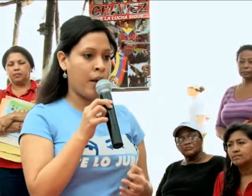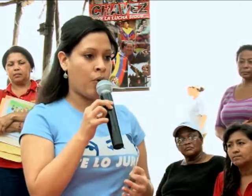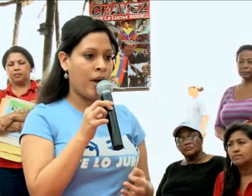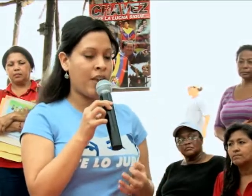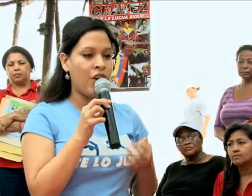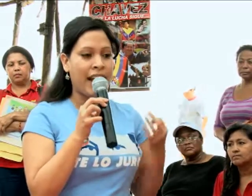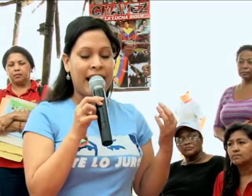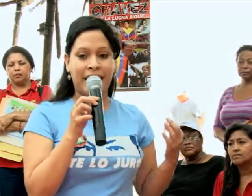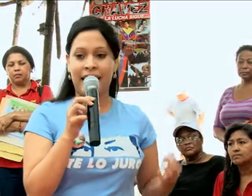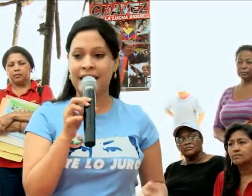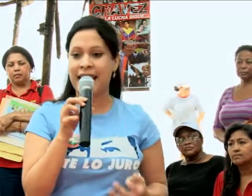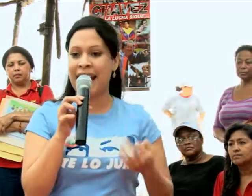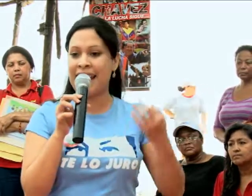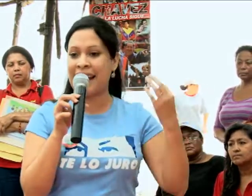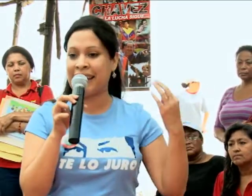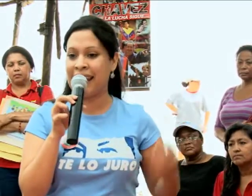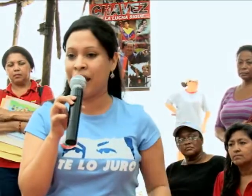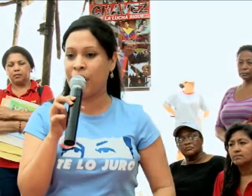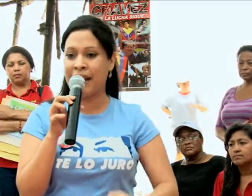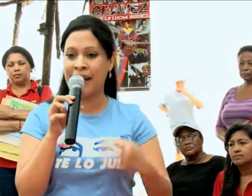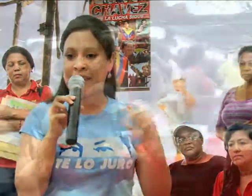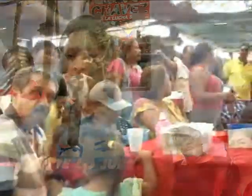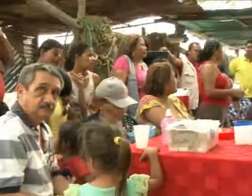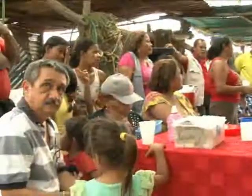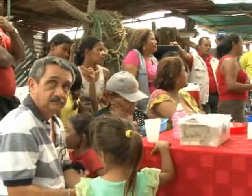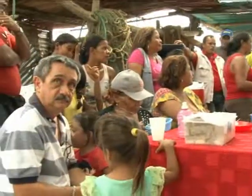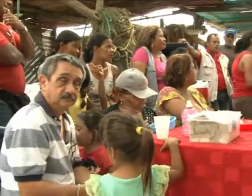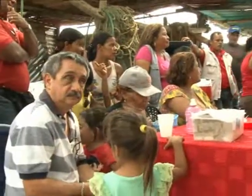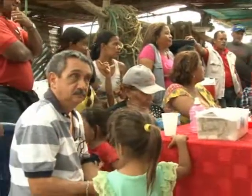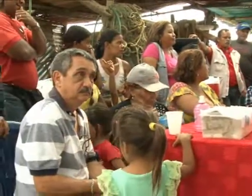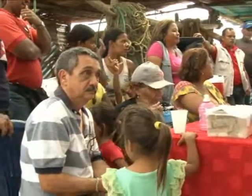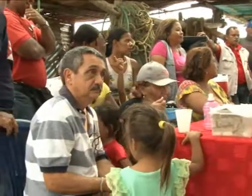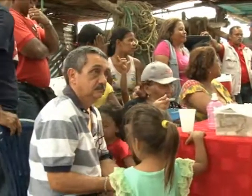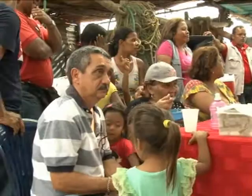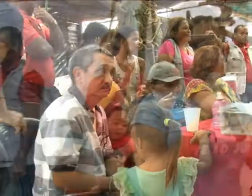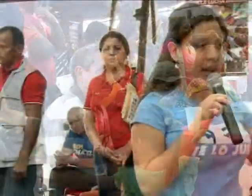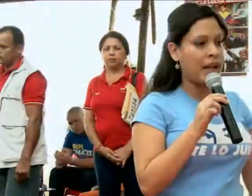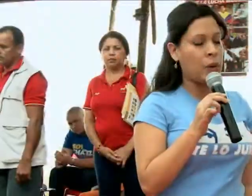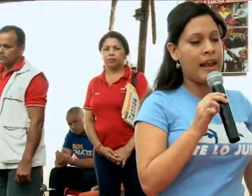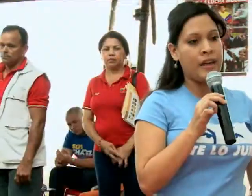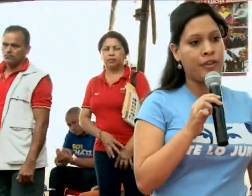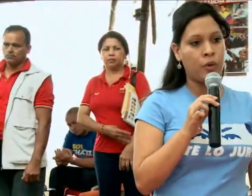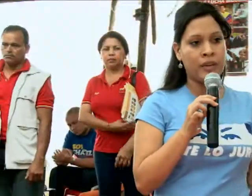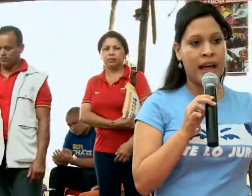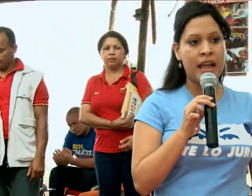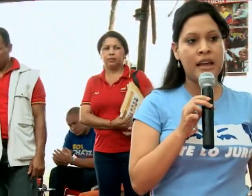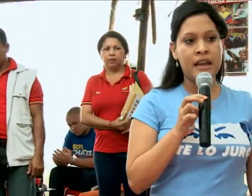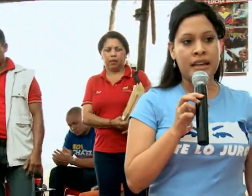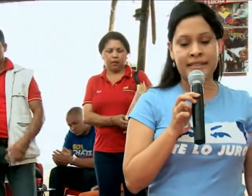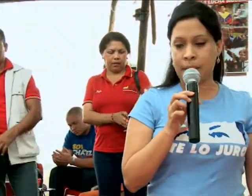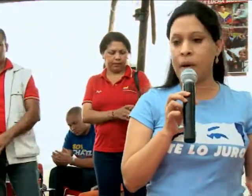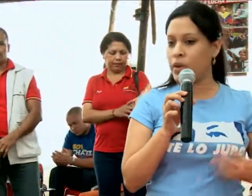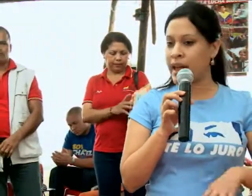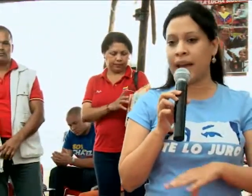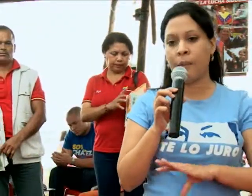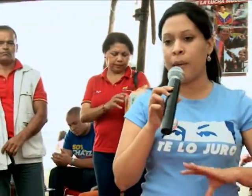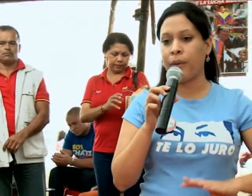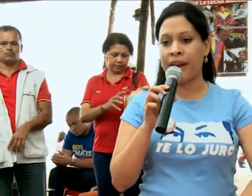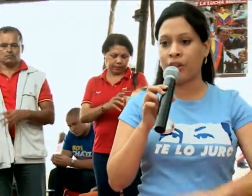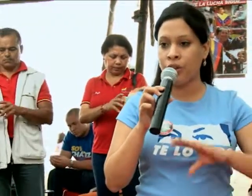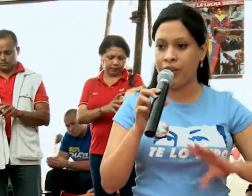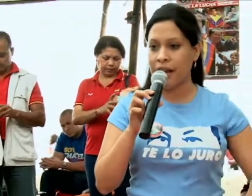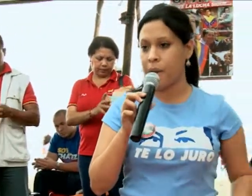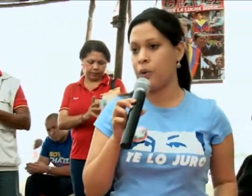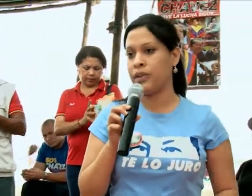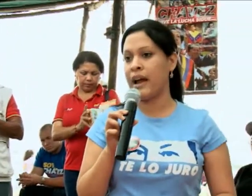nuestro pueblo. Ellos lo que les interesa es ganar dinero y ganar dinero. Ya yo me llevo aquí anotadas todas las dificultades y sepan ustedes que vamos a